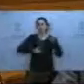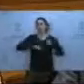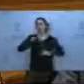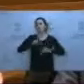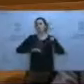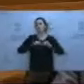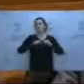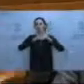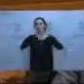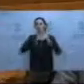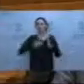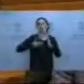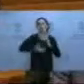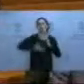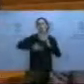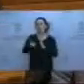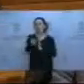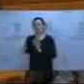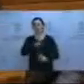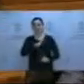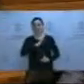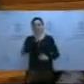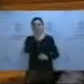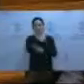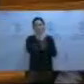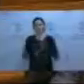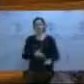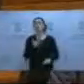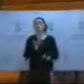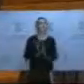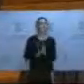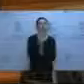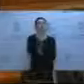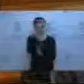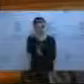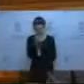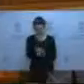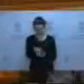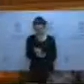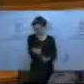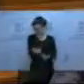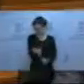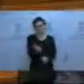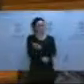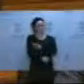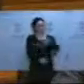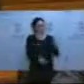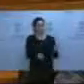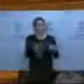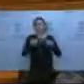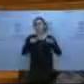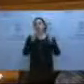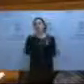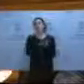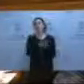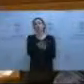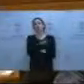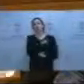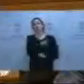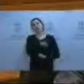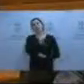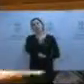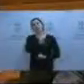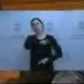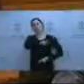barracón en ellas, porque dada su afición por los mismos, es capaz de conseguirlo. Y simplemente por finalizar, y esperando que me conteste esas